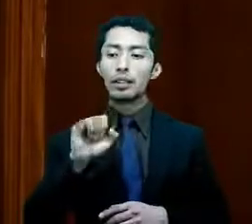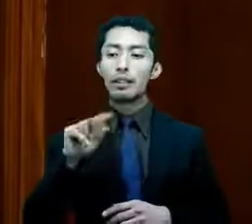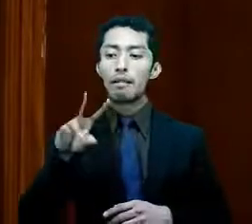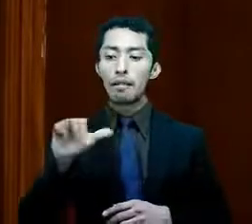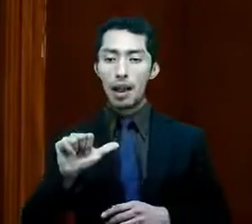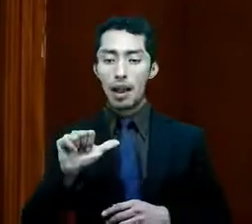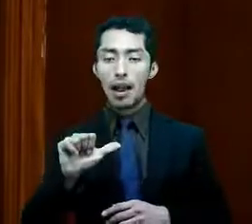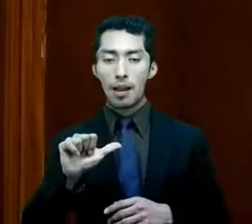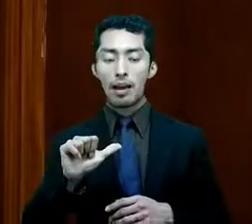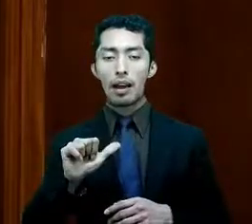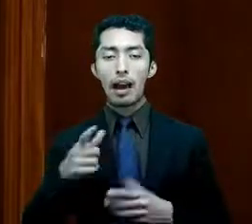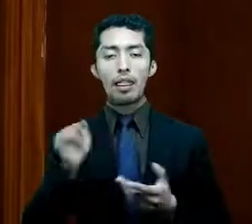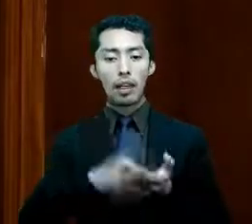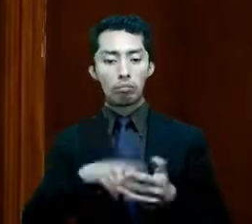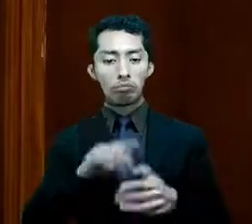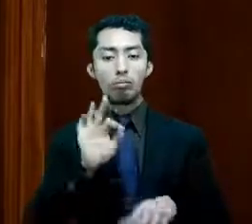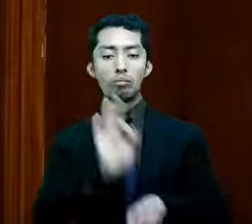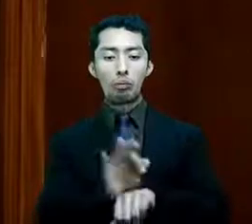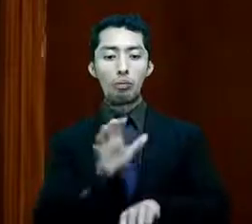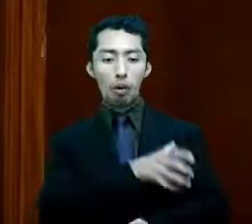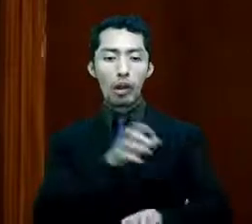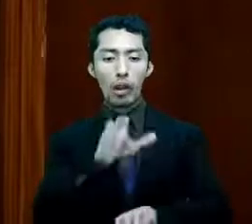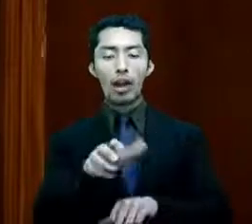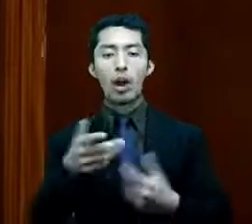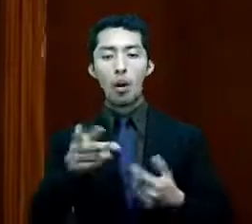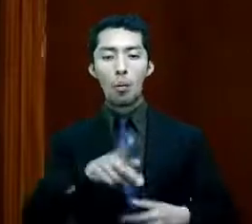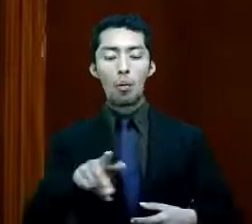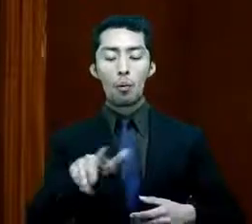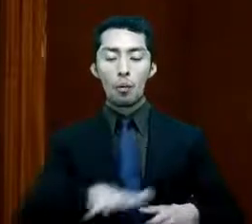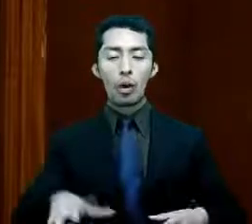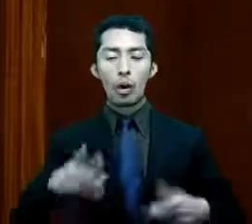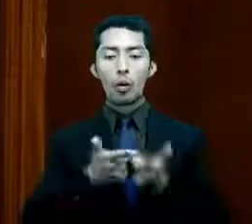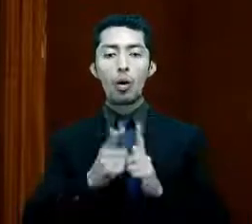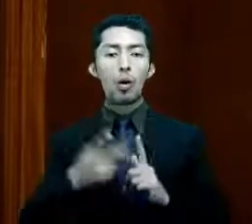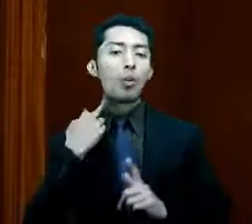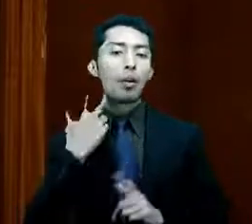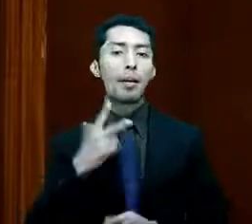Maldonado, Todo el Poder al Pueblo, Grupo Parlamentario, Partido del Trabajo. Es cuanto.